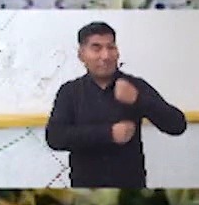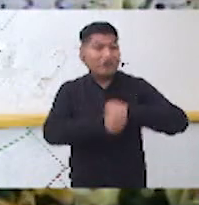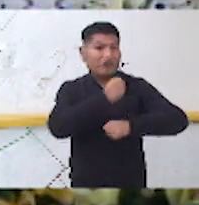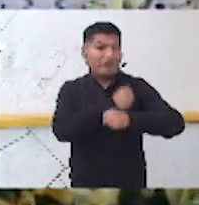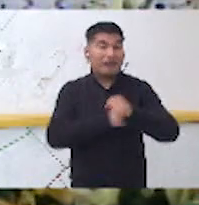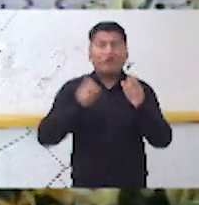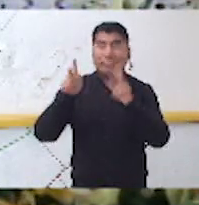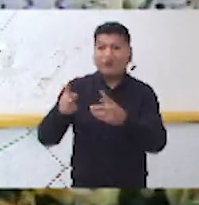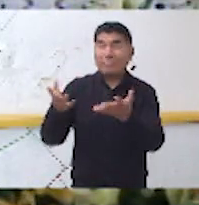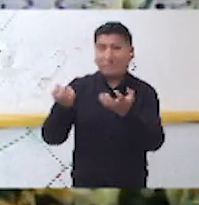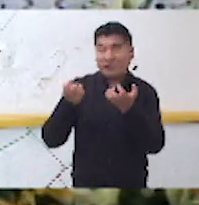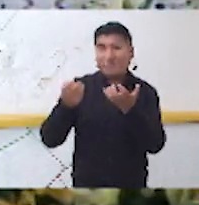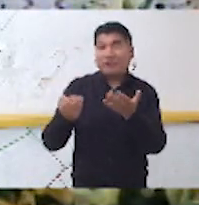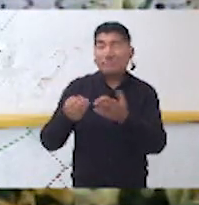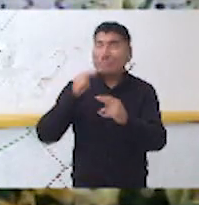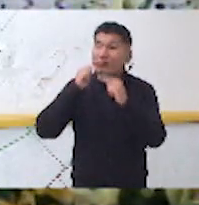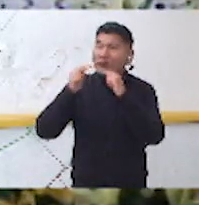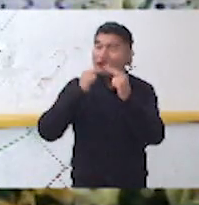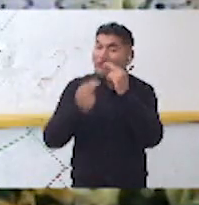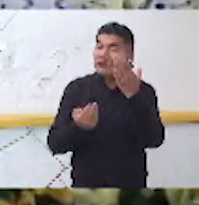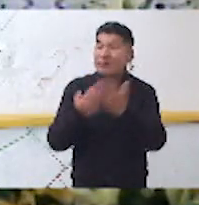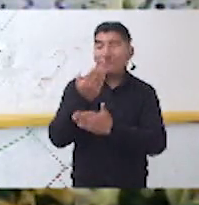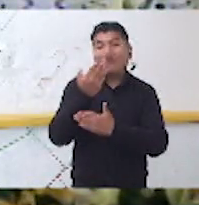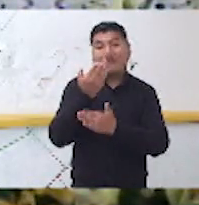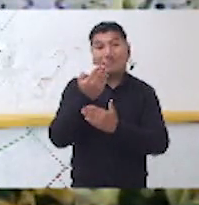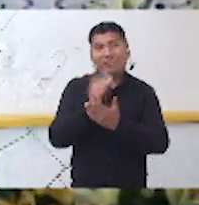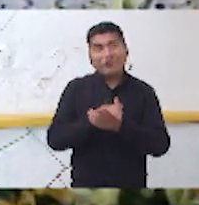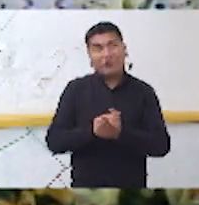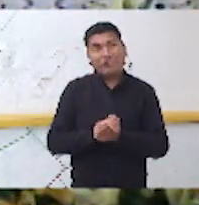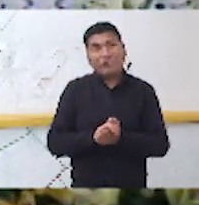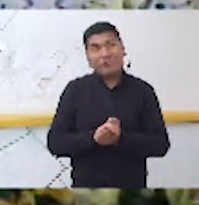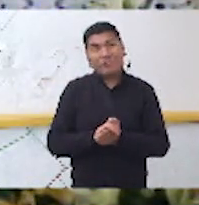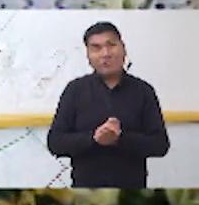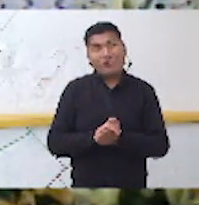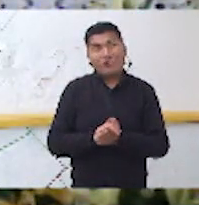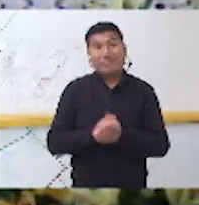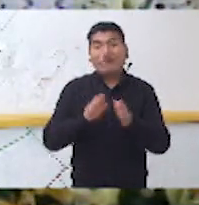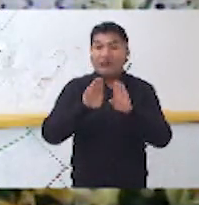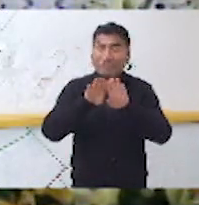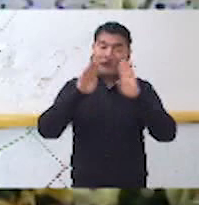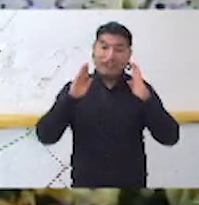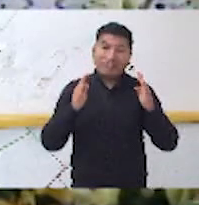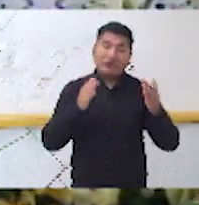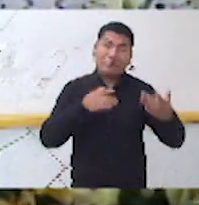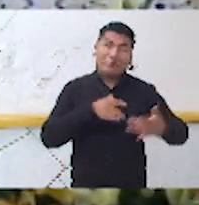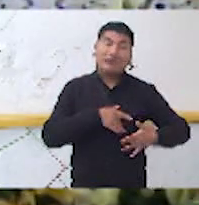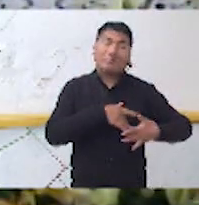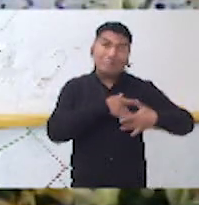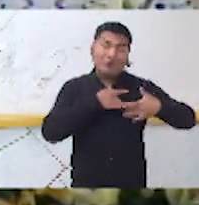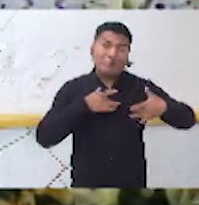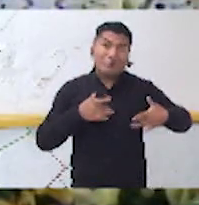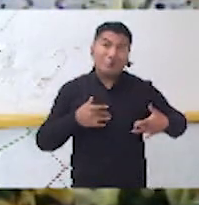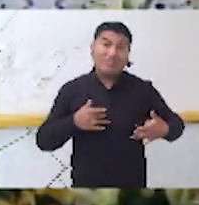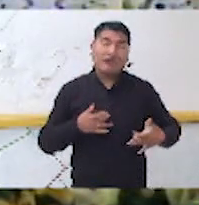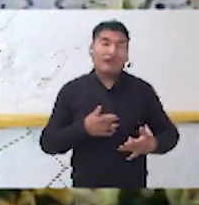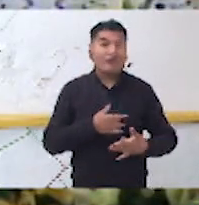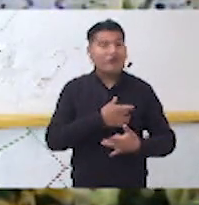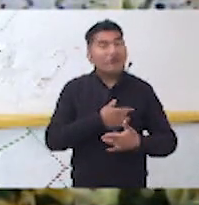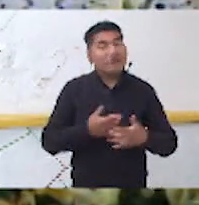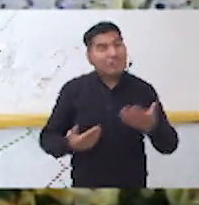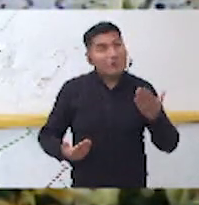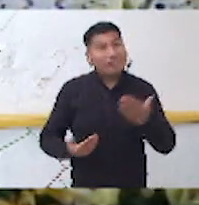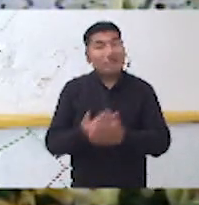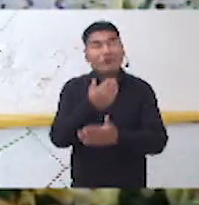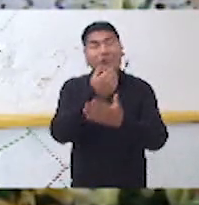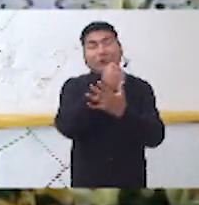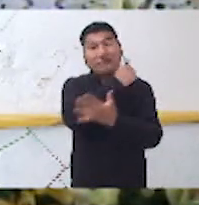los que desean recibir un anuncio de buena noticia. Abran su corazón a los nuevos